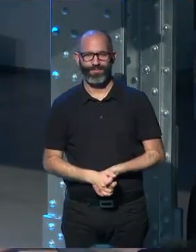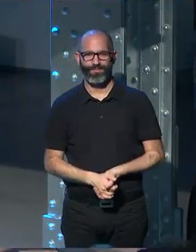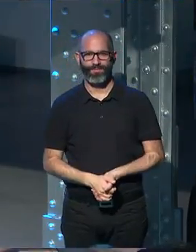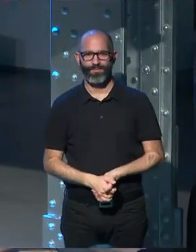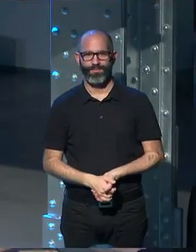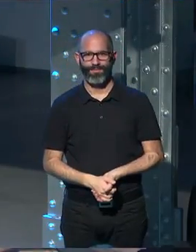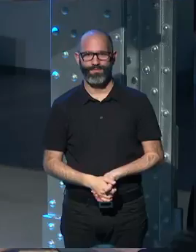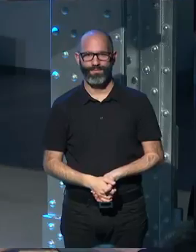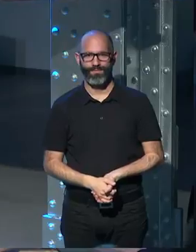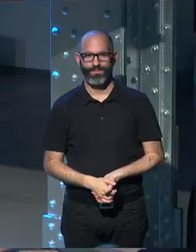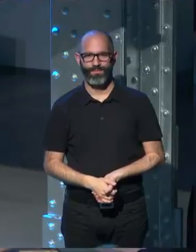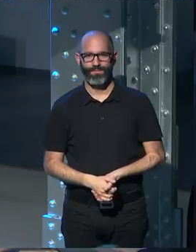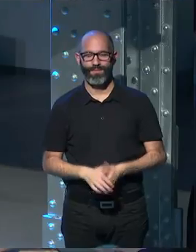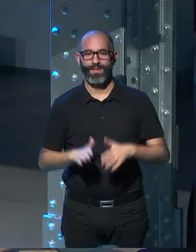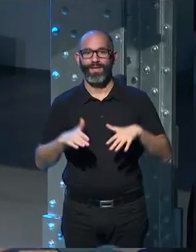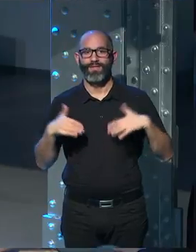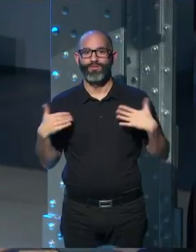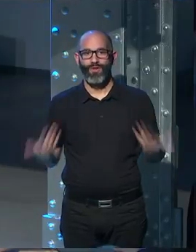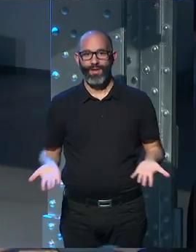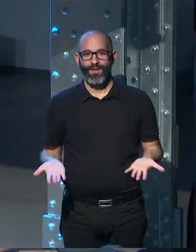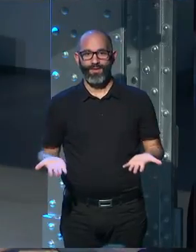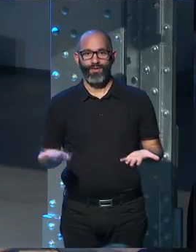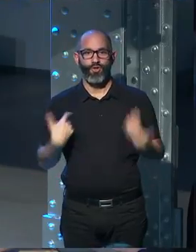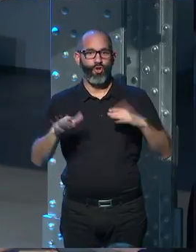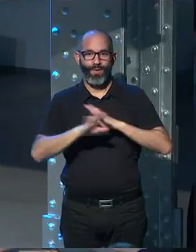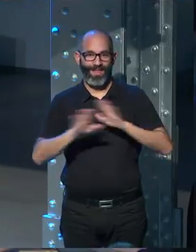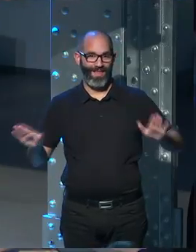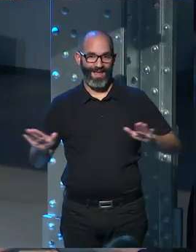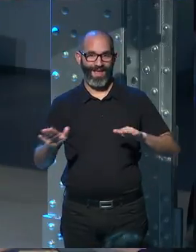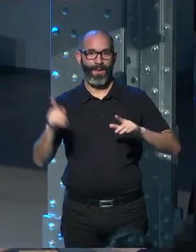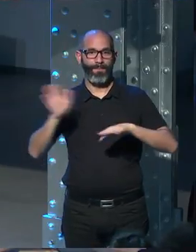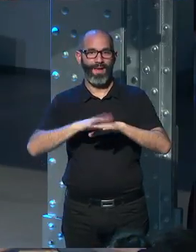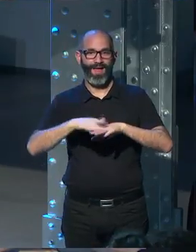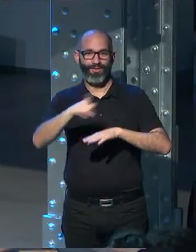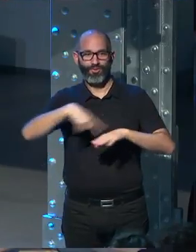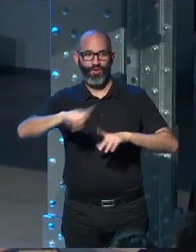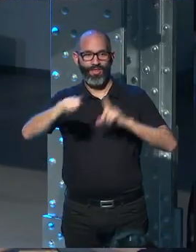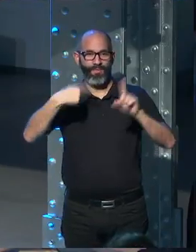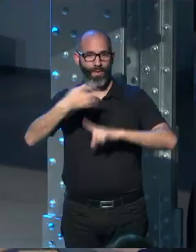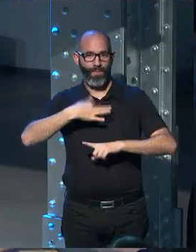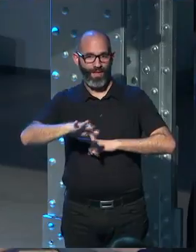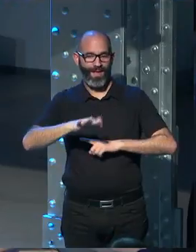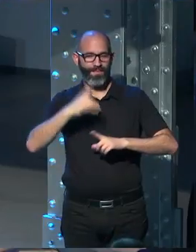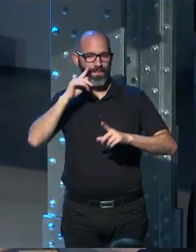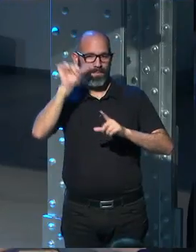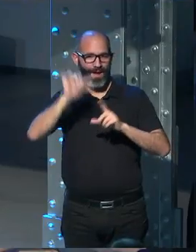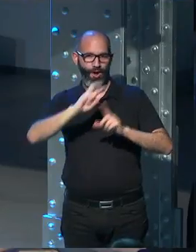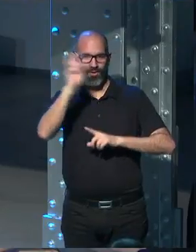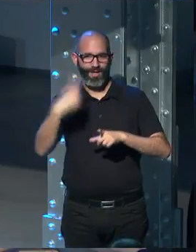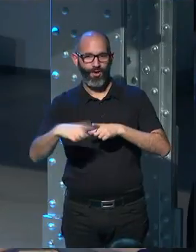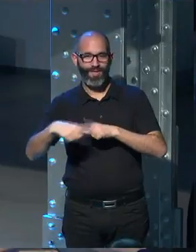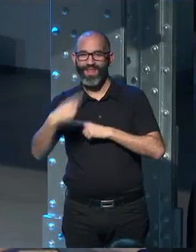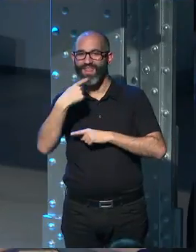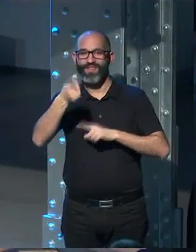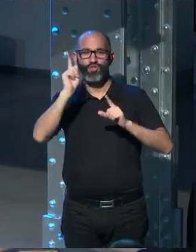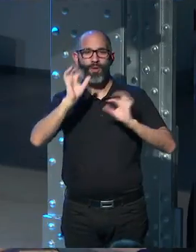Vale, entonces, lo voy a dejar aquí por la hora que es, para que os aprovechéis de escucharnos contar otras cosas. Voy a decir solo